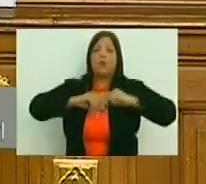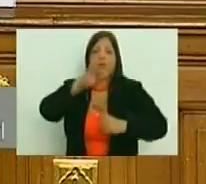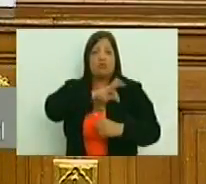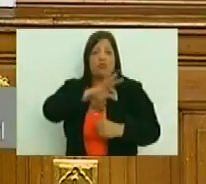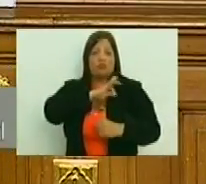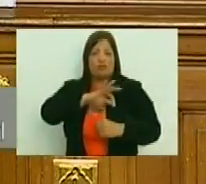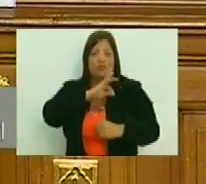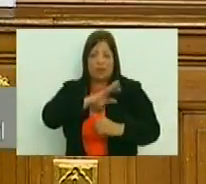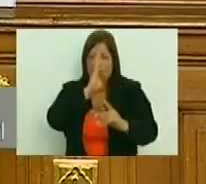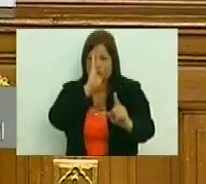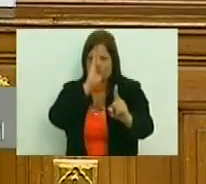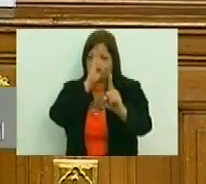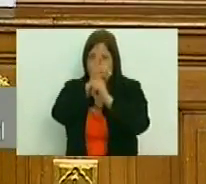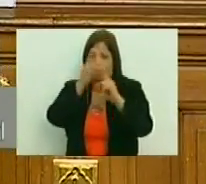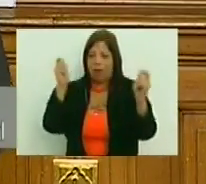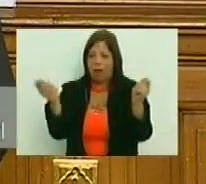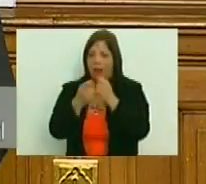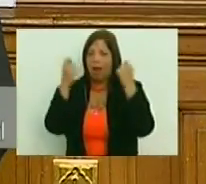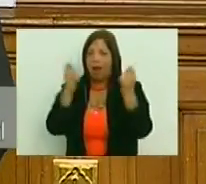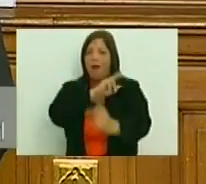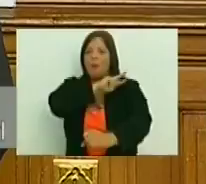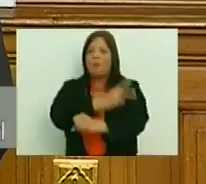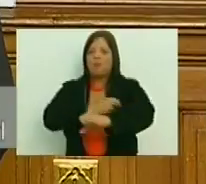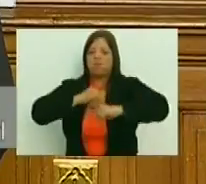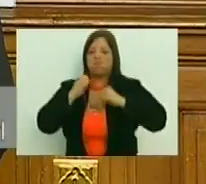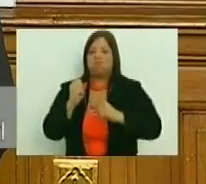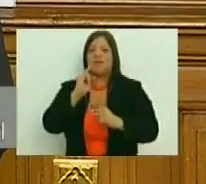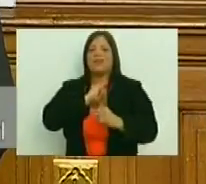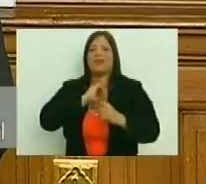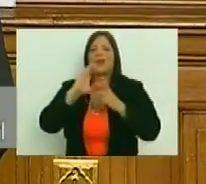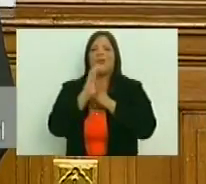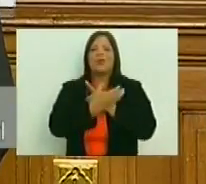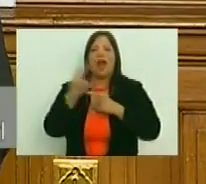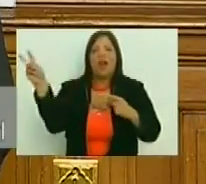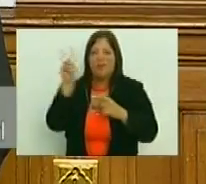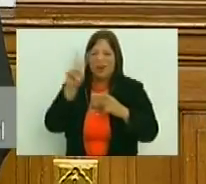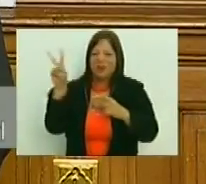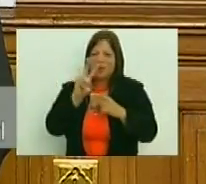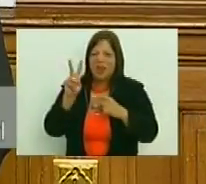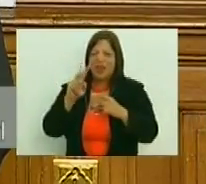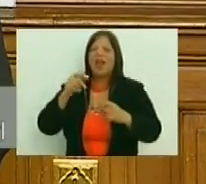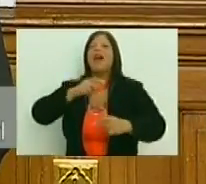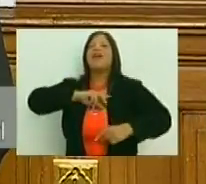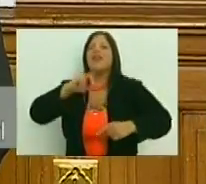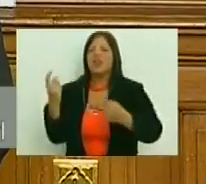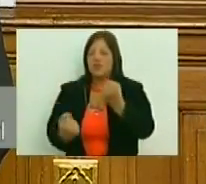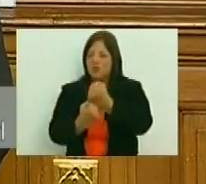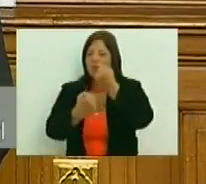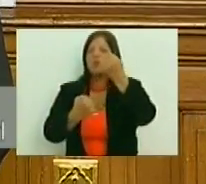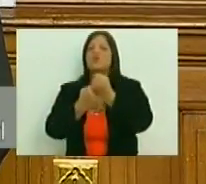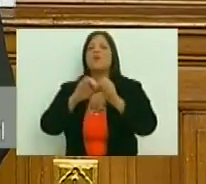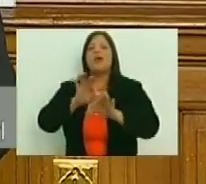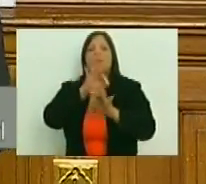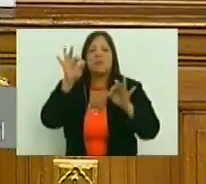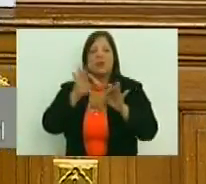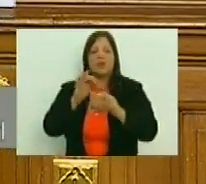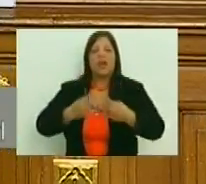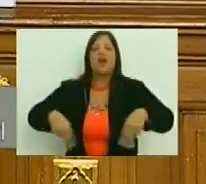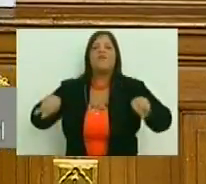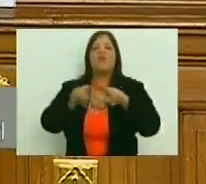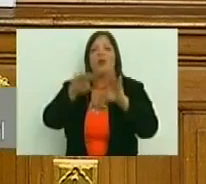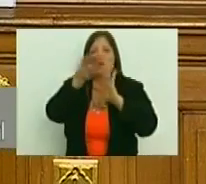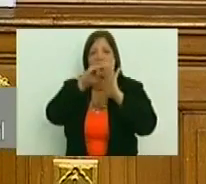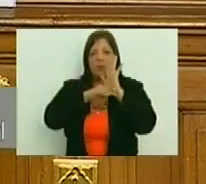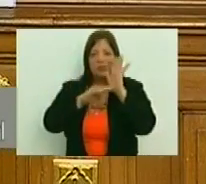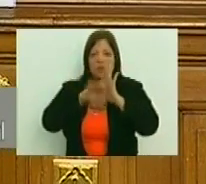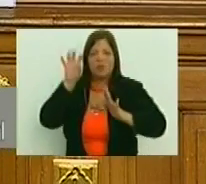social dirigido a consolidar la identidad cultural venezolana y forjar las nuevas espiritualidades, valores y